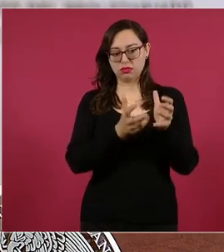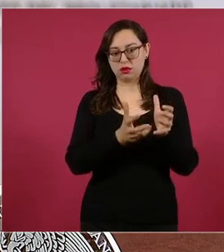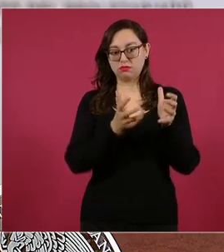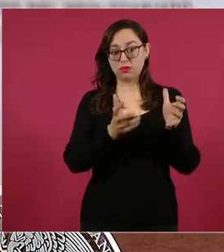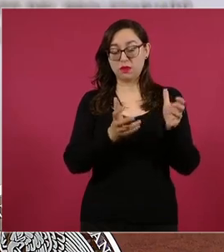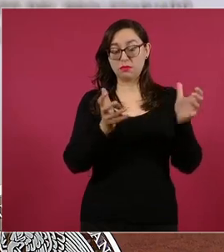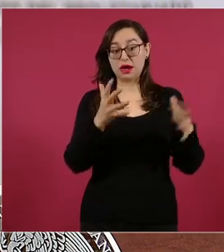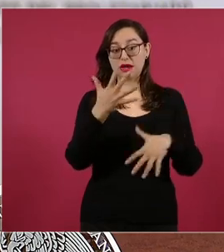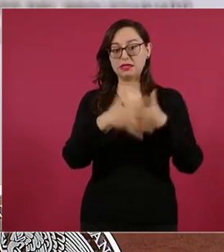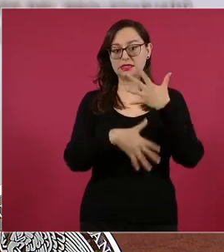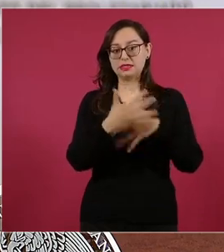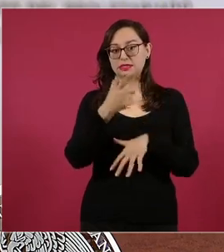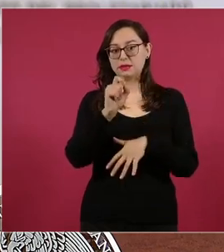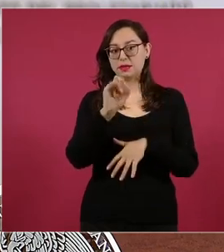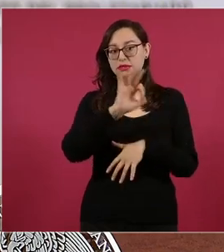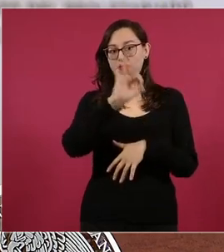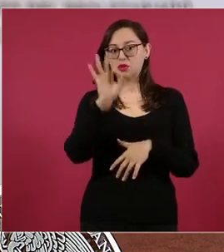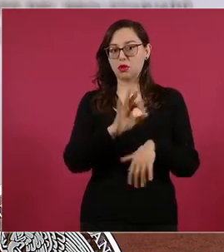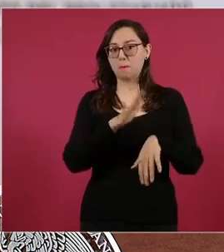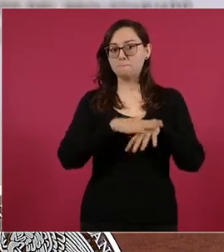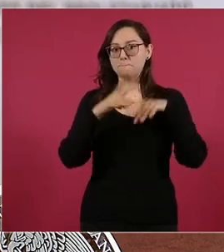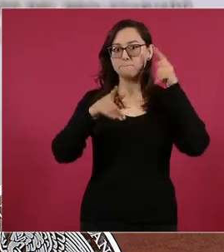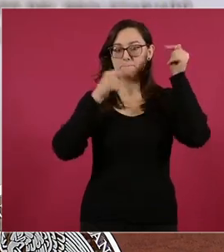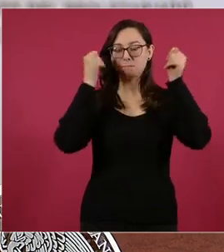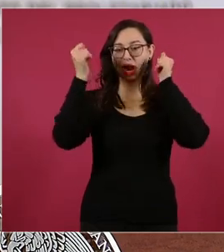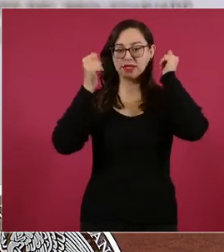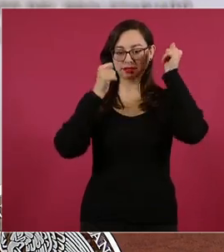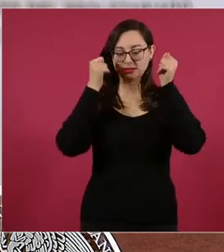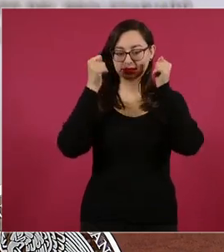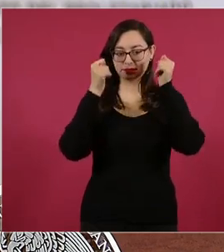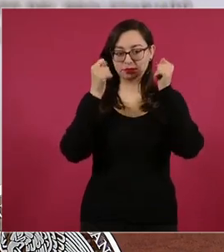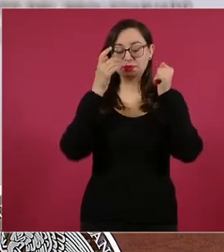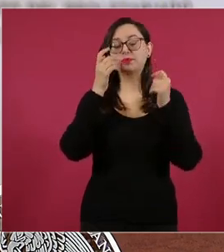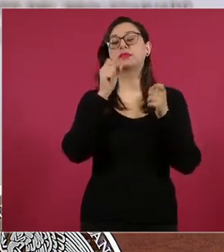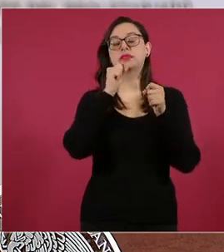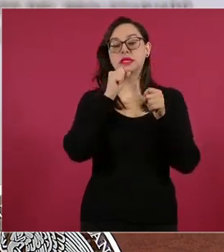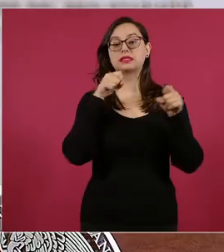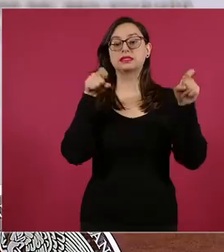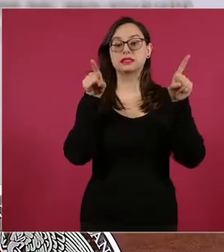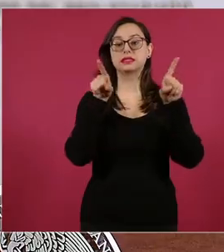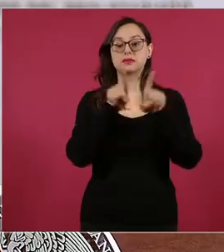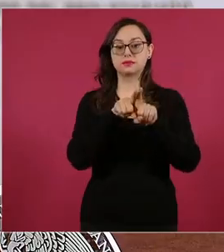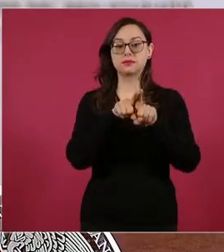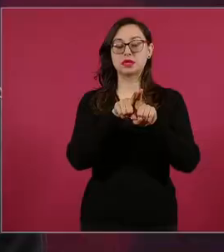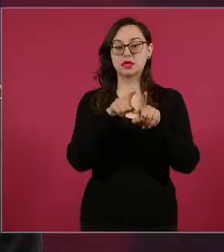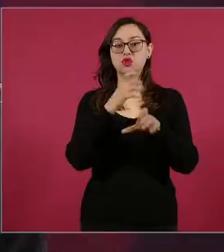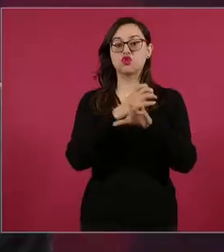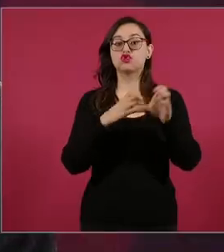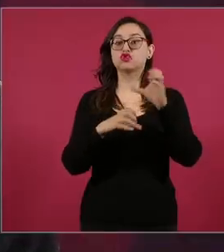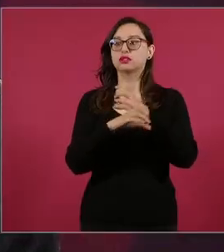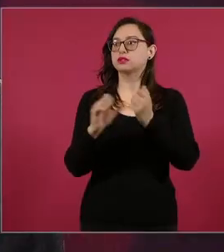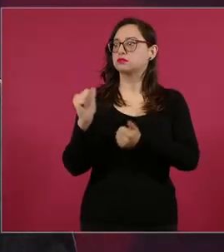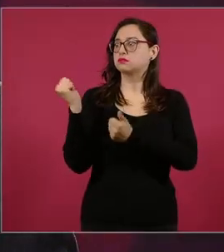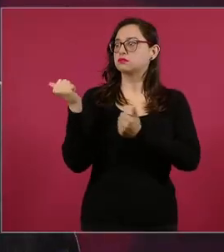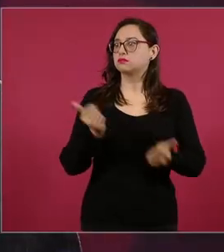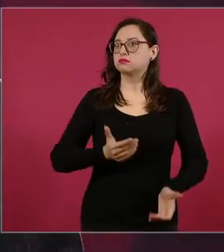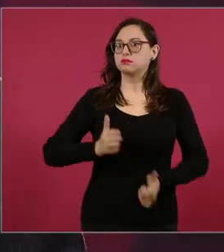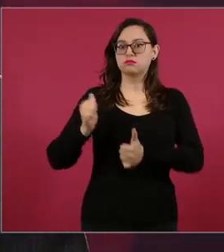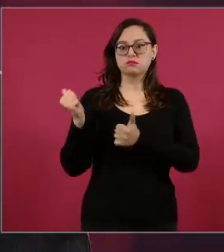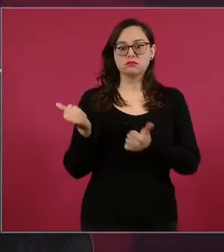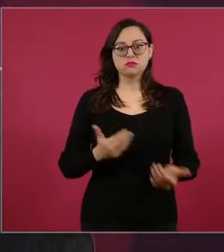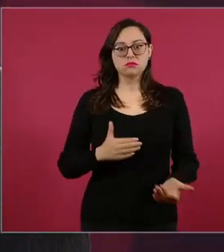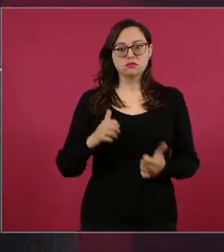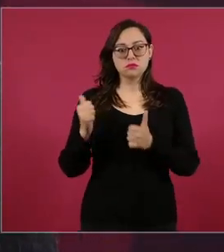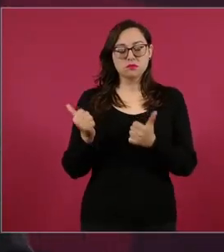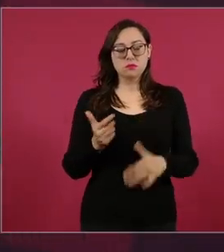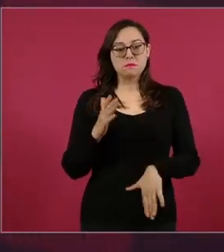15% a 20% este movimiento y también la posibilidad de la carga que cada vez es más la que llega a